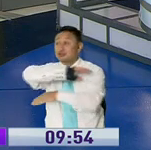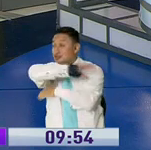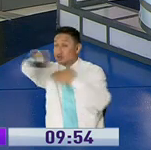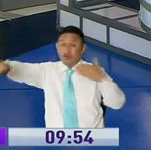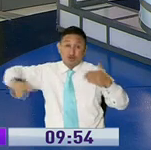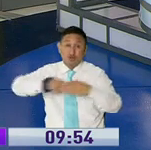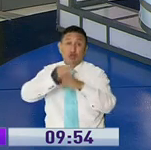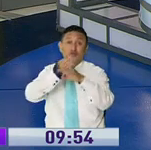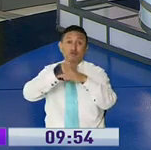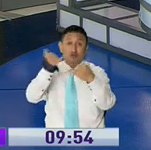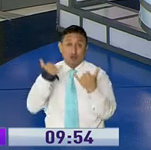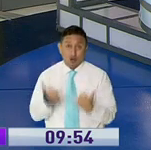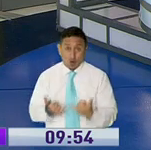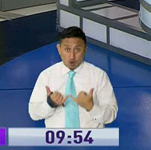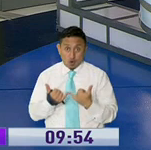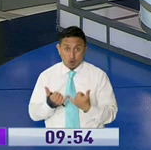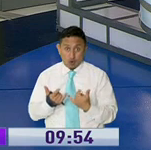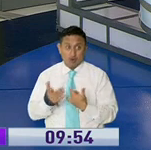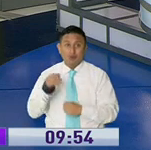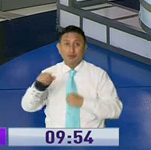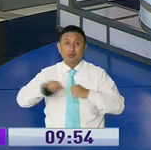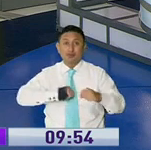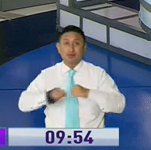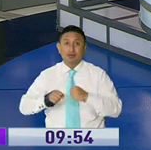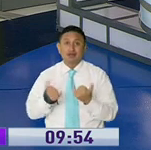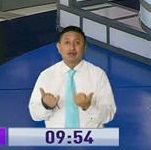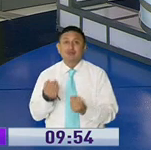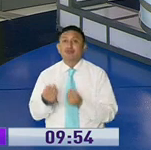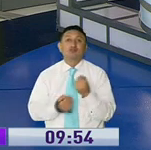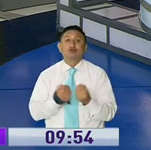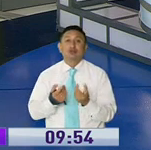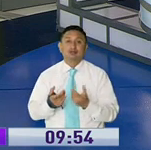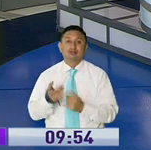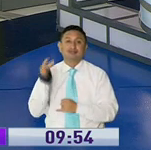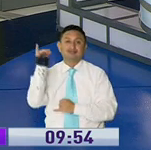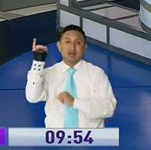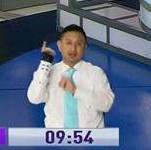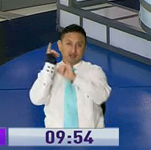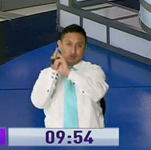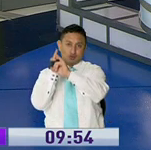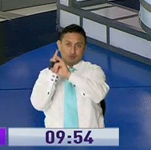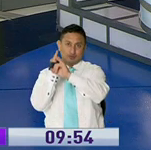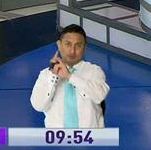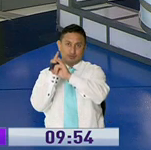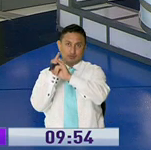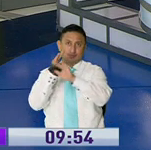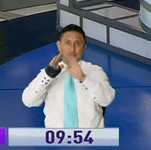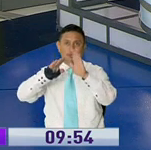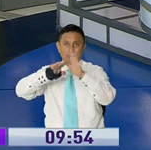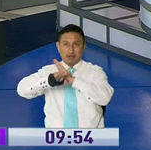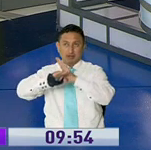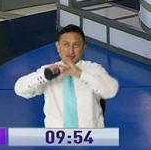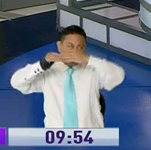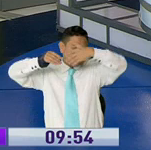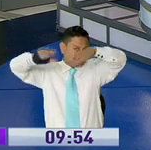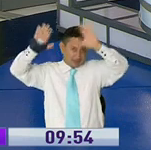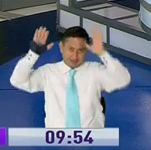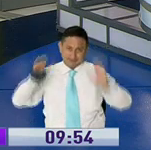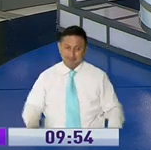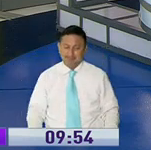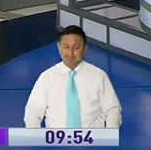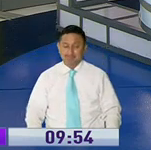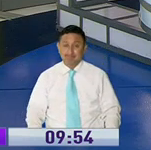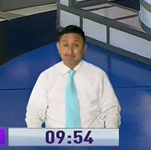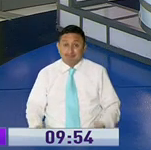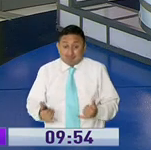funcionarios están en la vaca? A ver, instituciones, bancos, lo que sea.